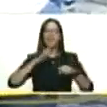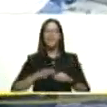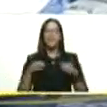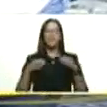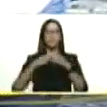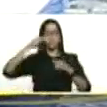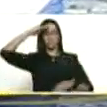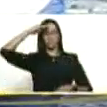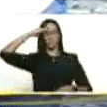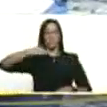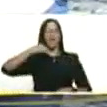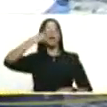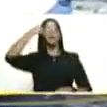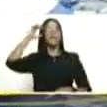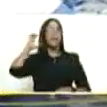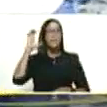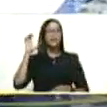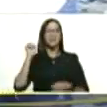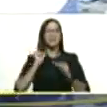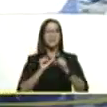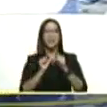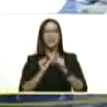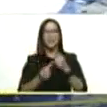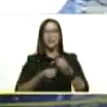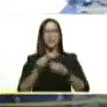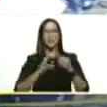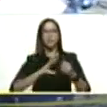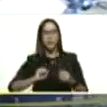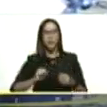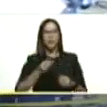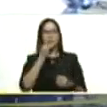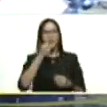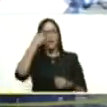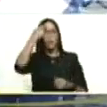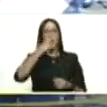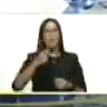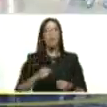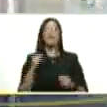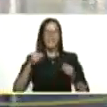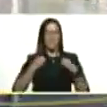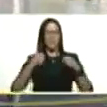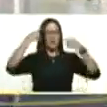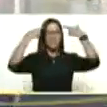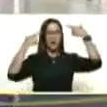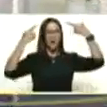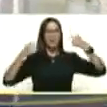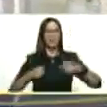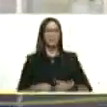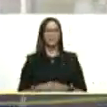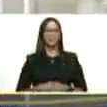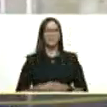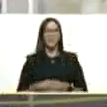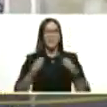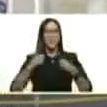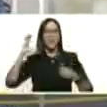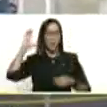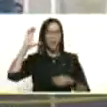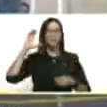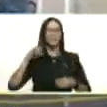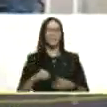de la patria que seguiremos garantizando soberanía alimentaria al pueblo. Así que ¡viva Chávez! ¡Viva la